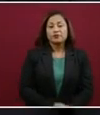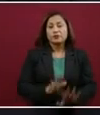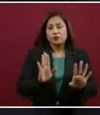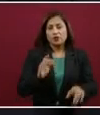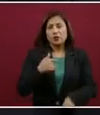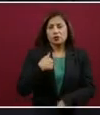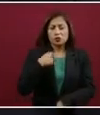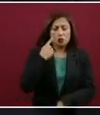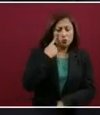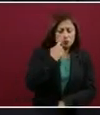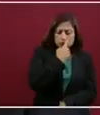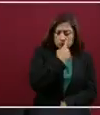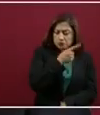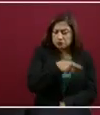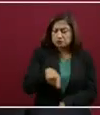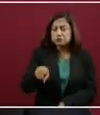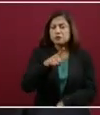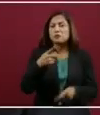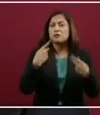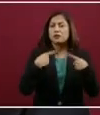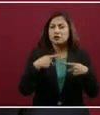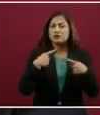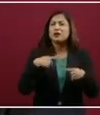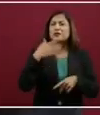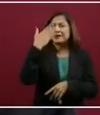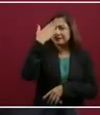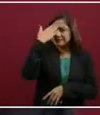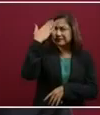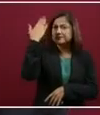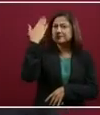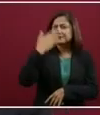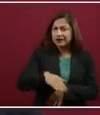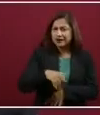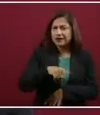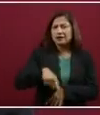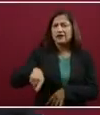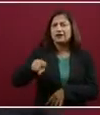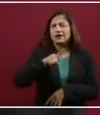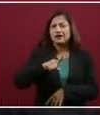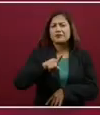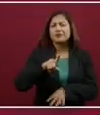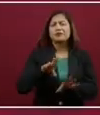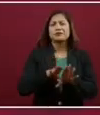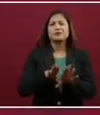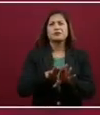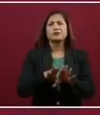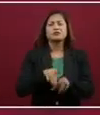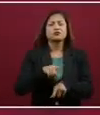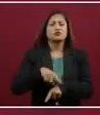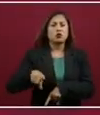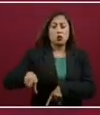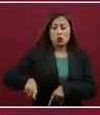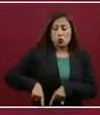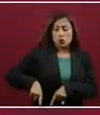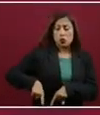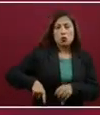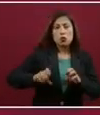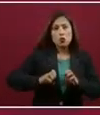consciente de que no se pueden privatizar edificios públicos,